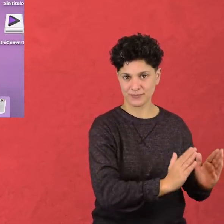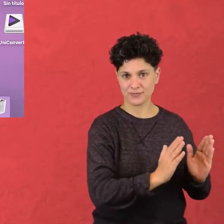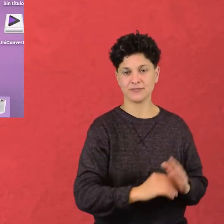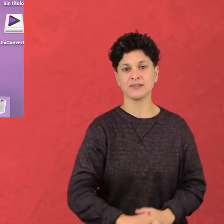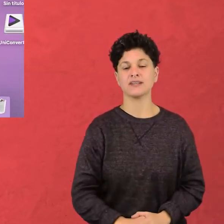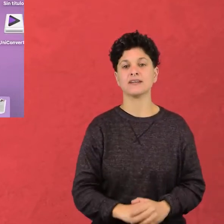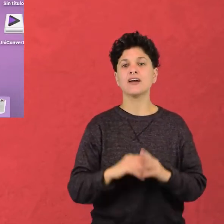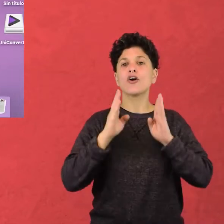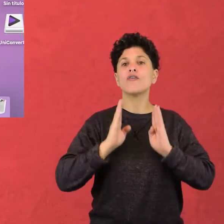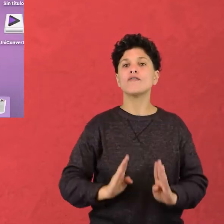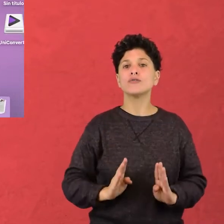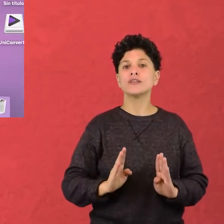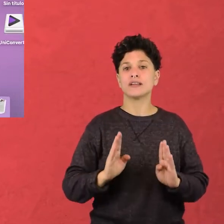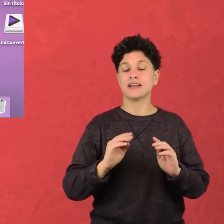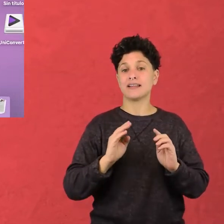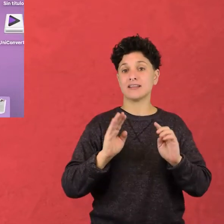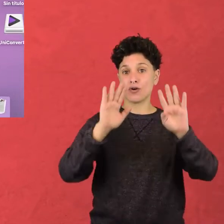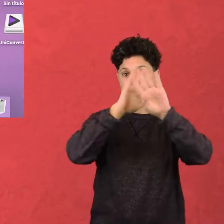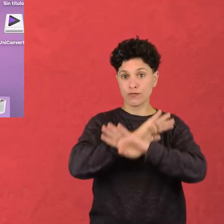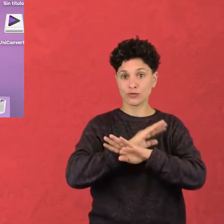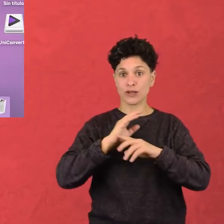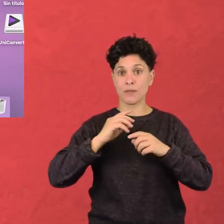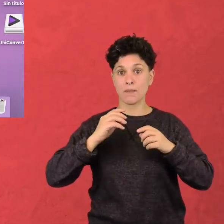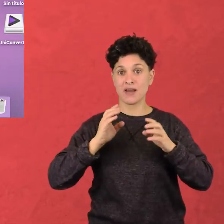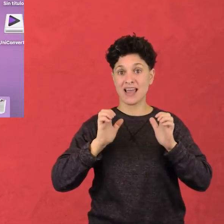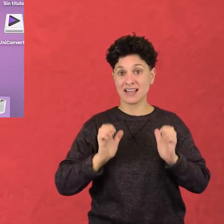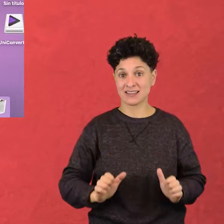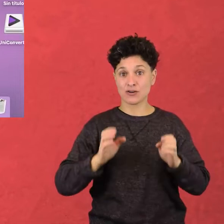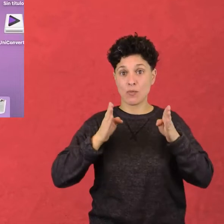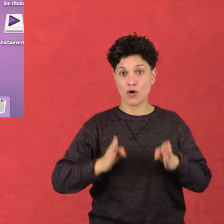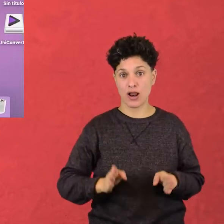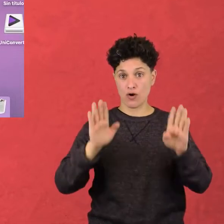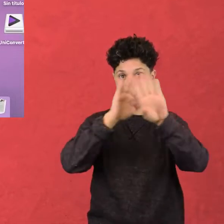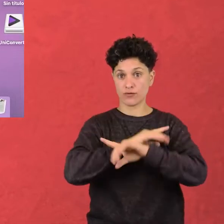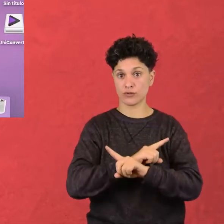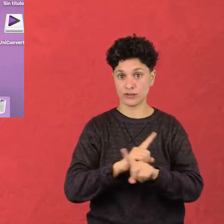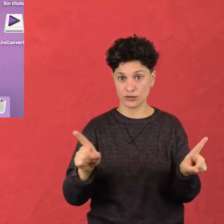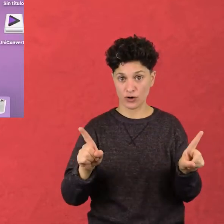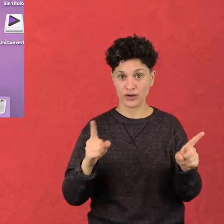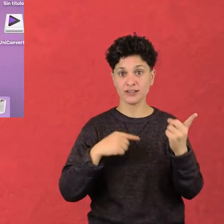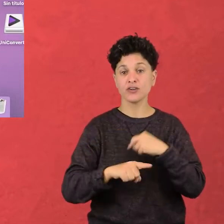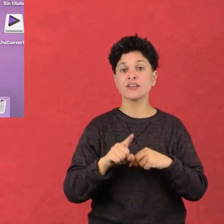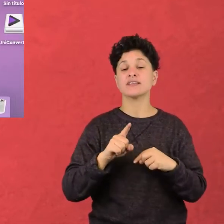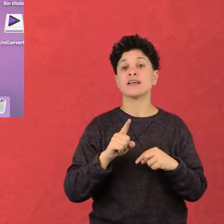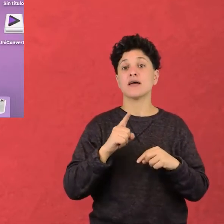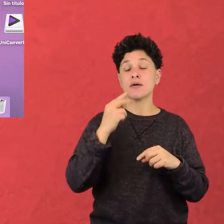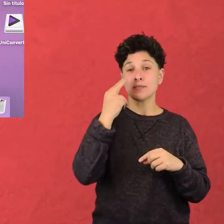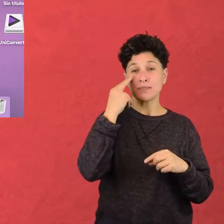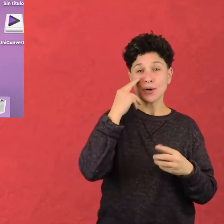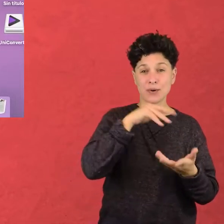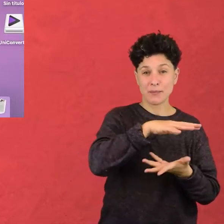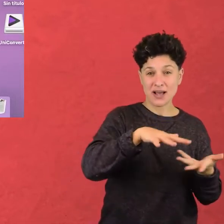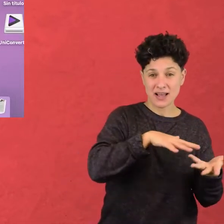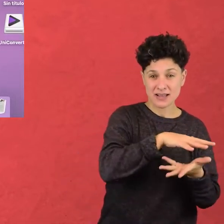remarco no confundir lo ético con lo moral, y ahora estoy yo cometiendo ese error. Dilemas morales. Hay